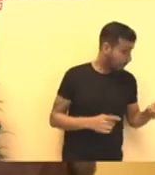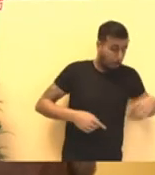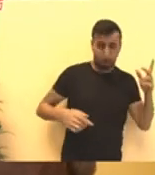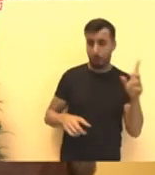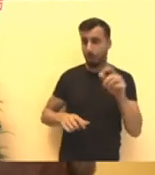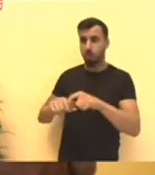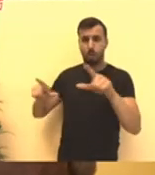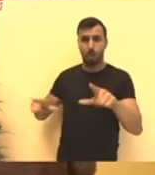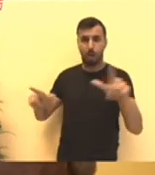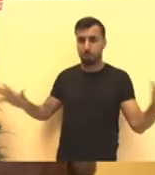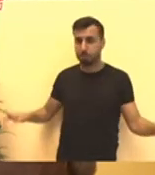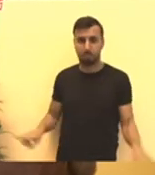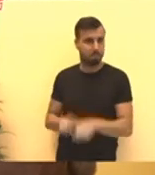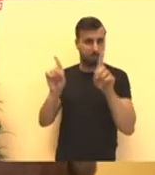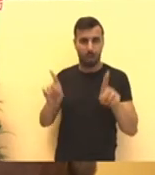Terminé arte y me largué.